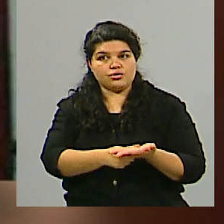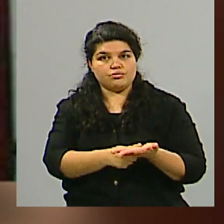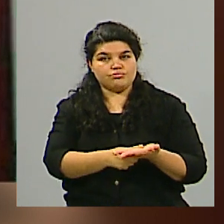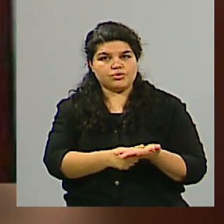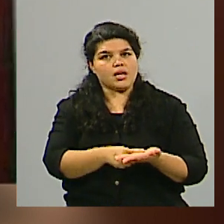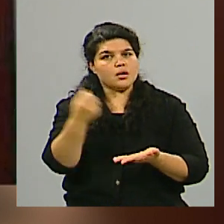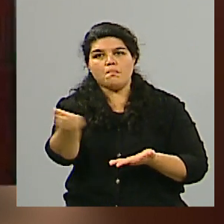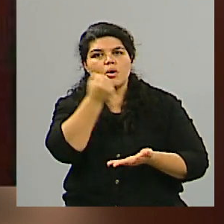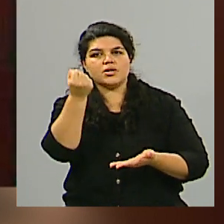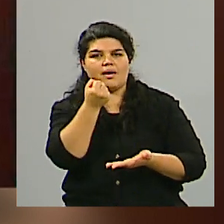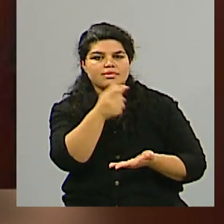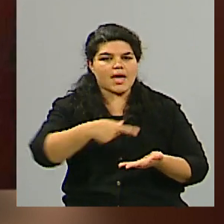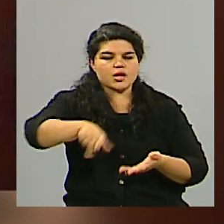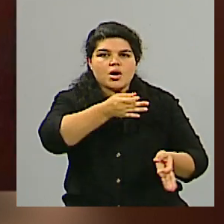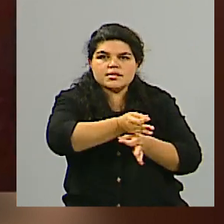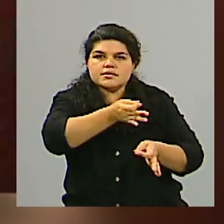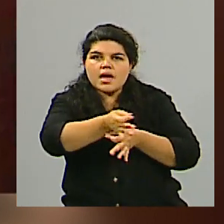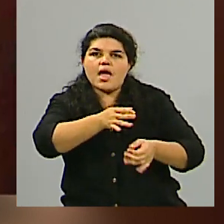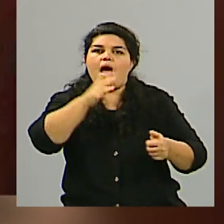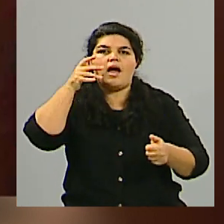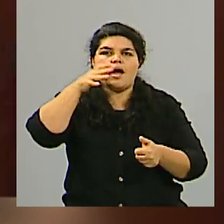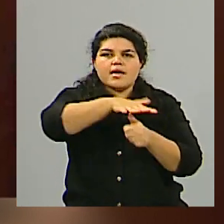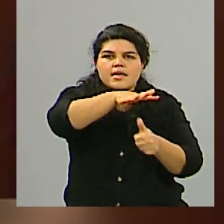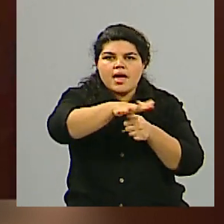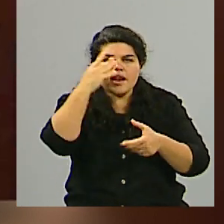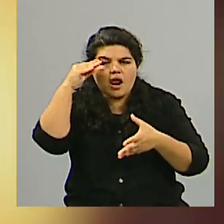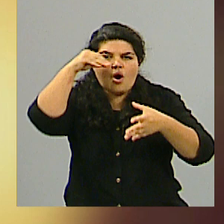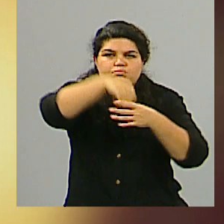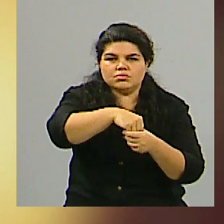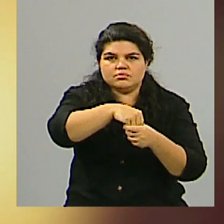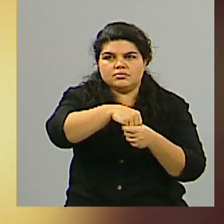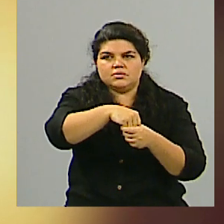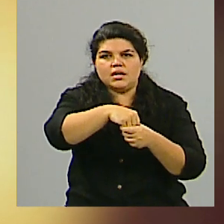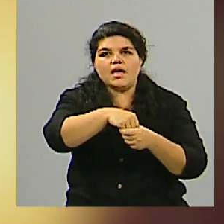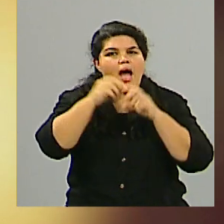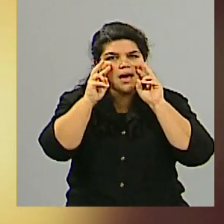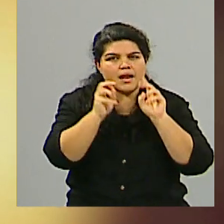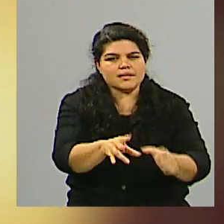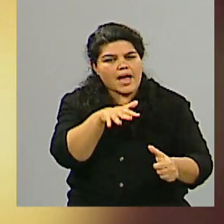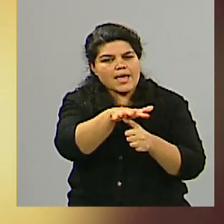estas perspectivas de género. A veces creo que es importante que también pensemos, ¿no? Si